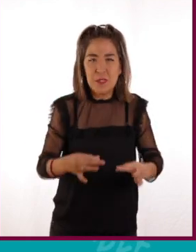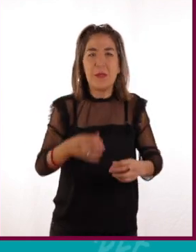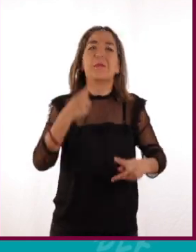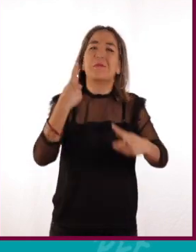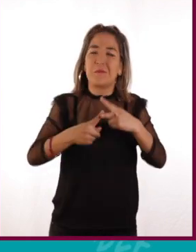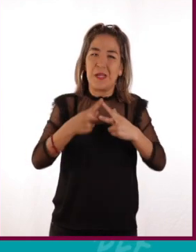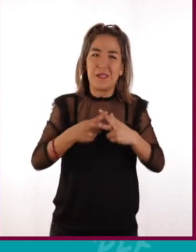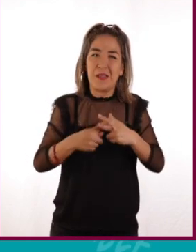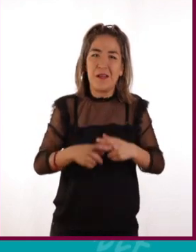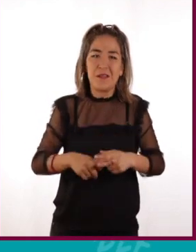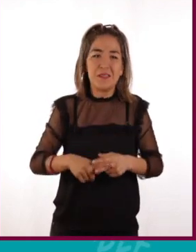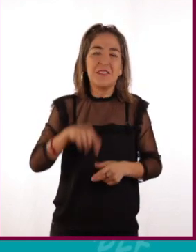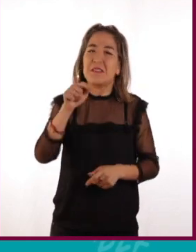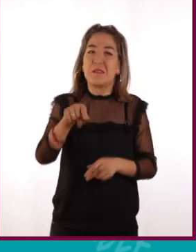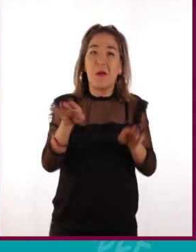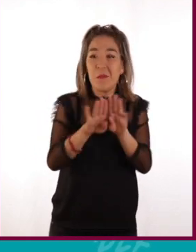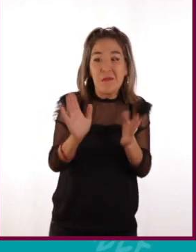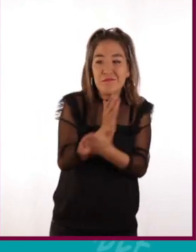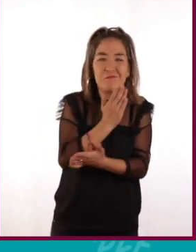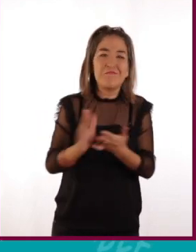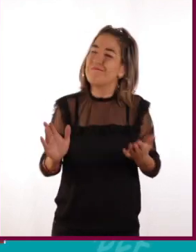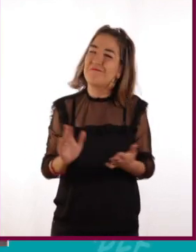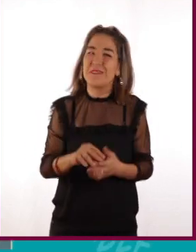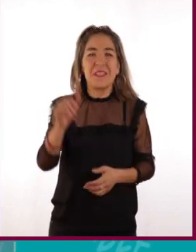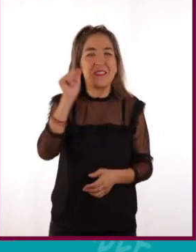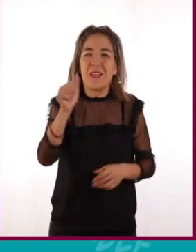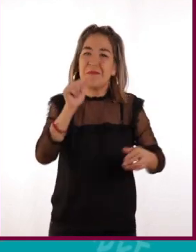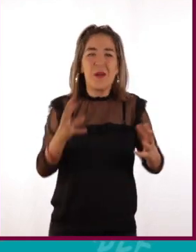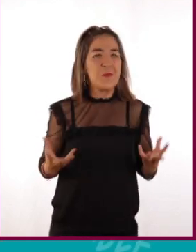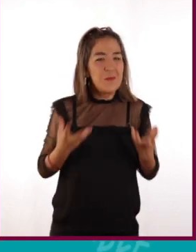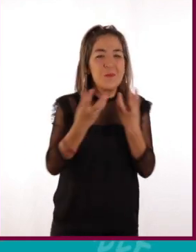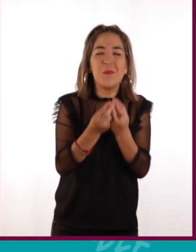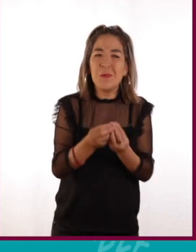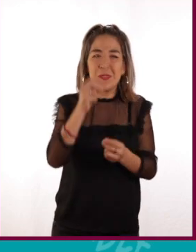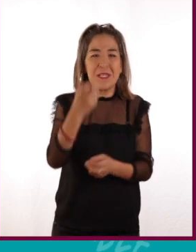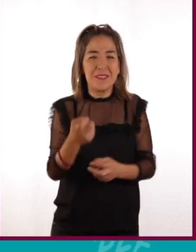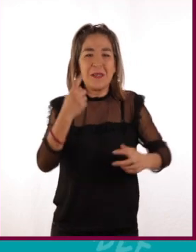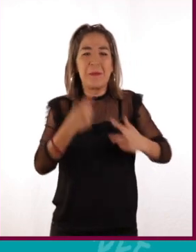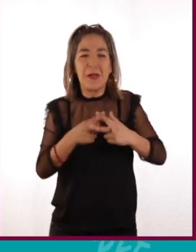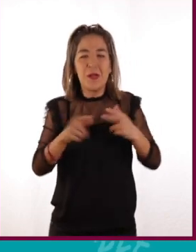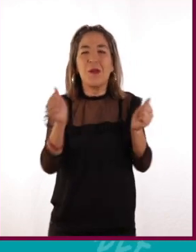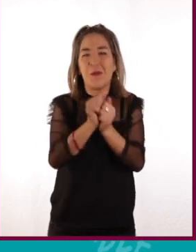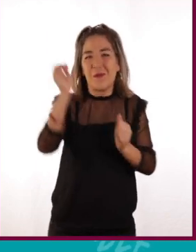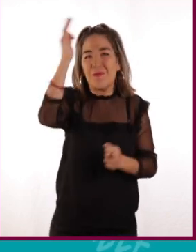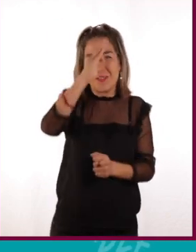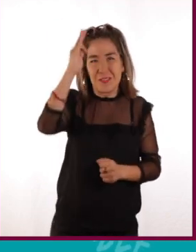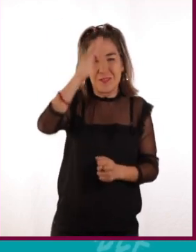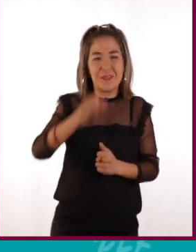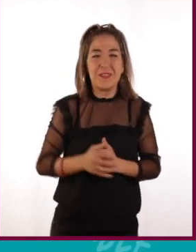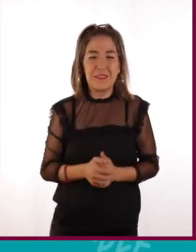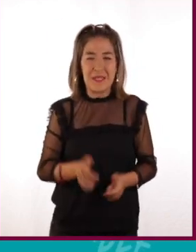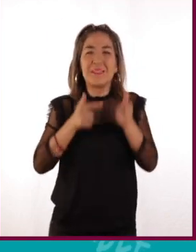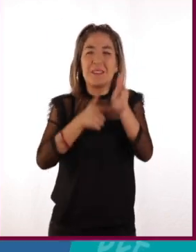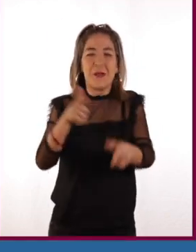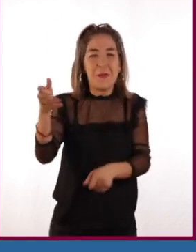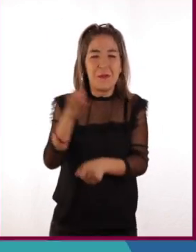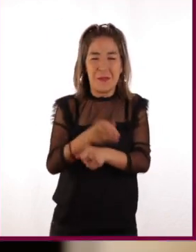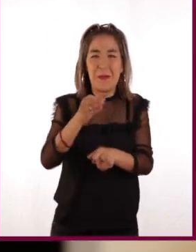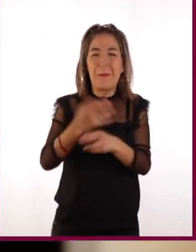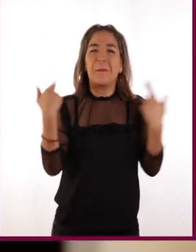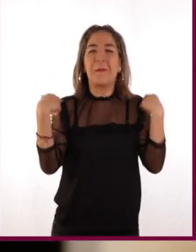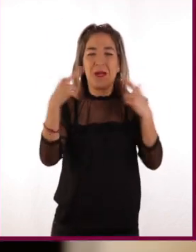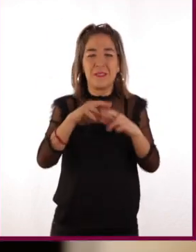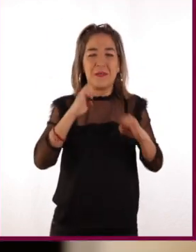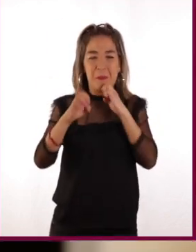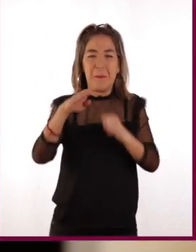se fundó. Y las matemáticas nunca le fueron ajenas a ninguna de estas corrientes artísticas y filosóficas.